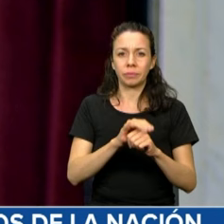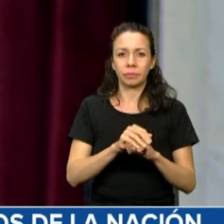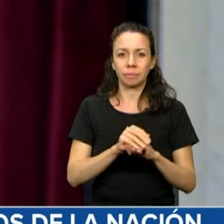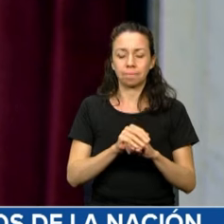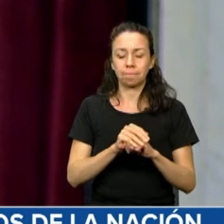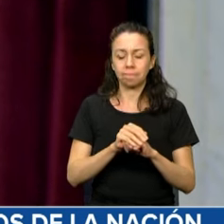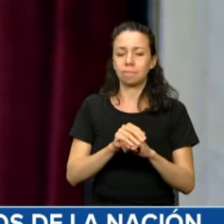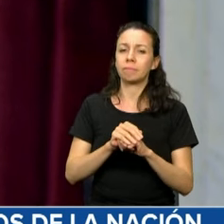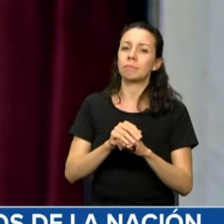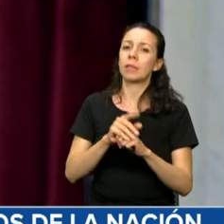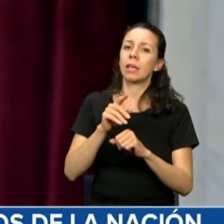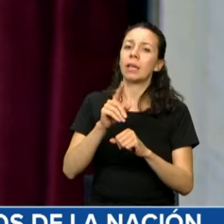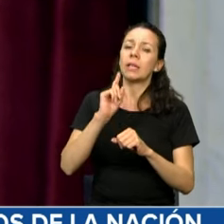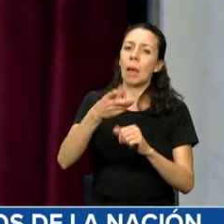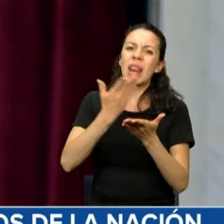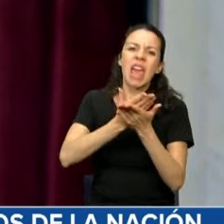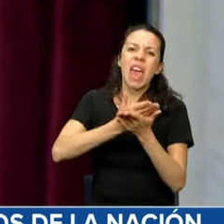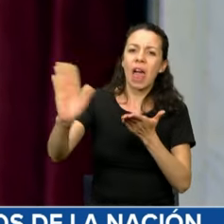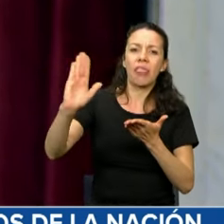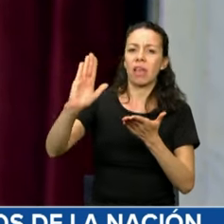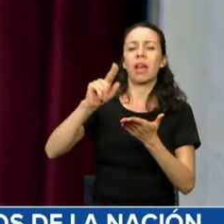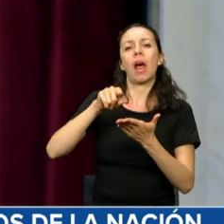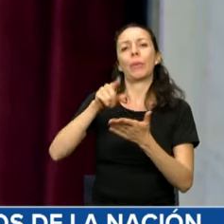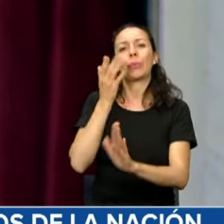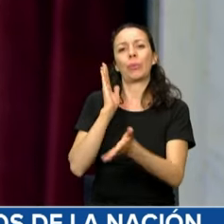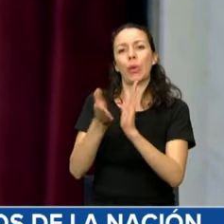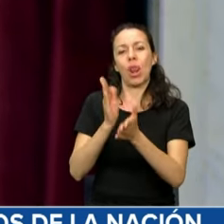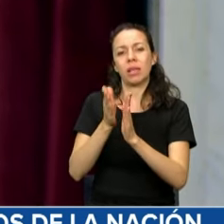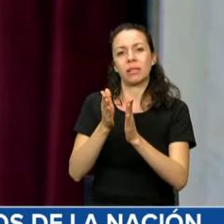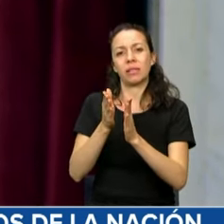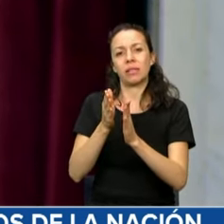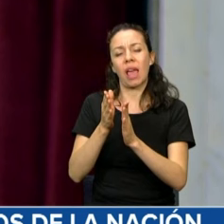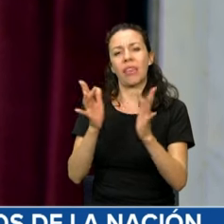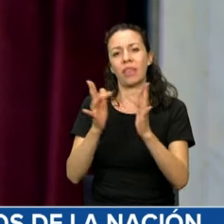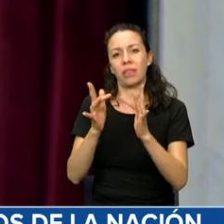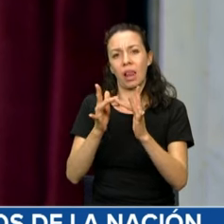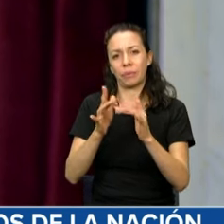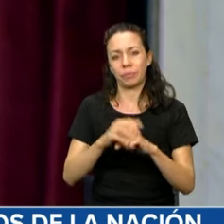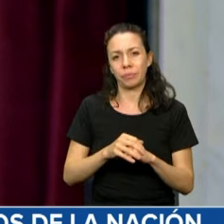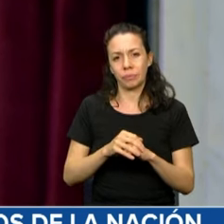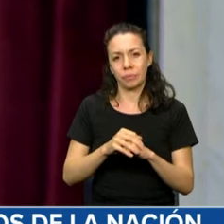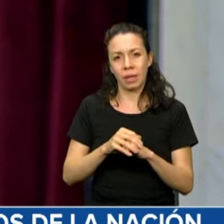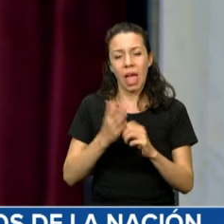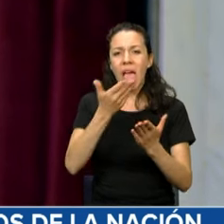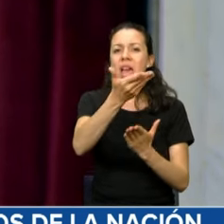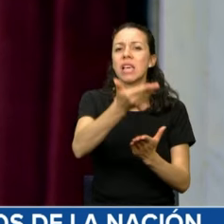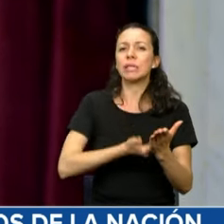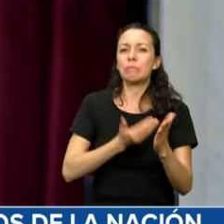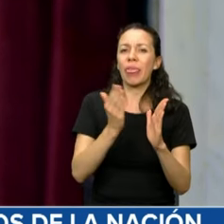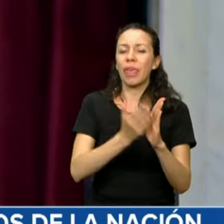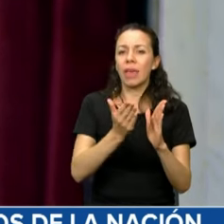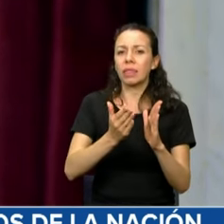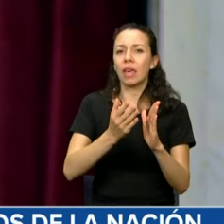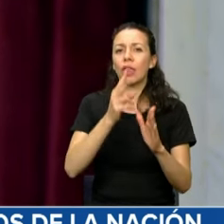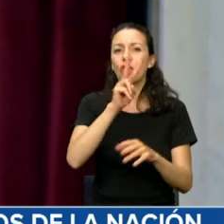diputado monzó erradicar la violencia digital expediente